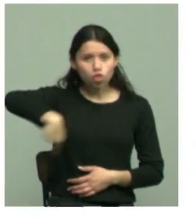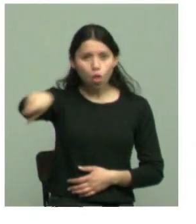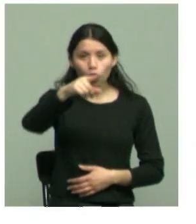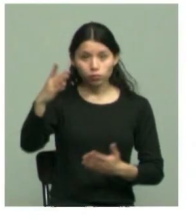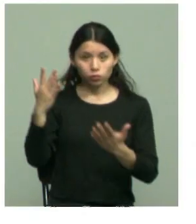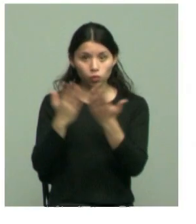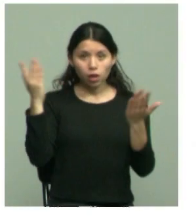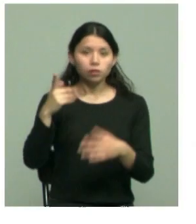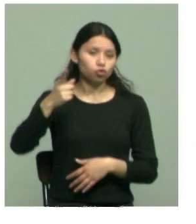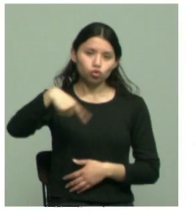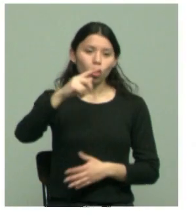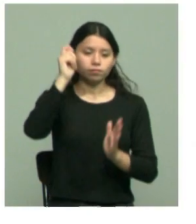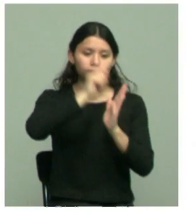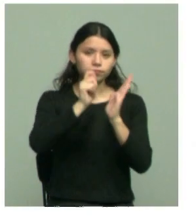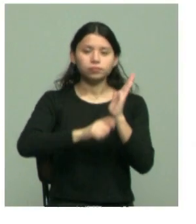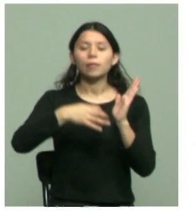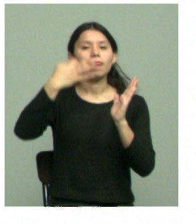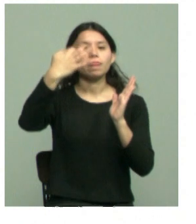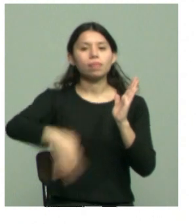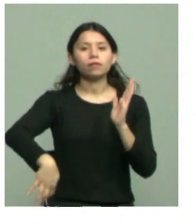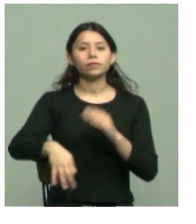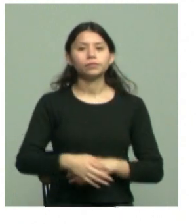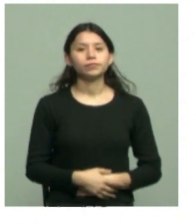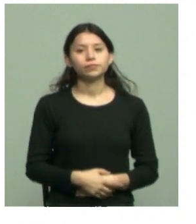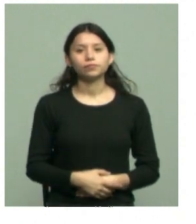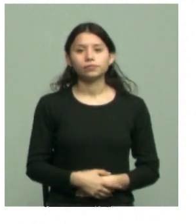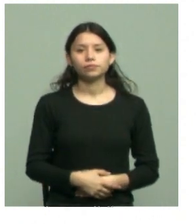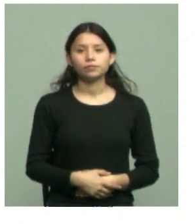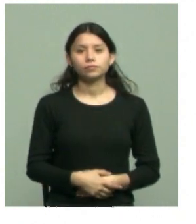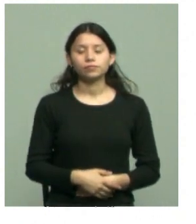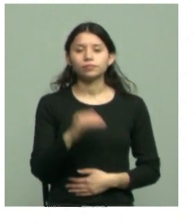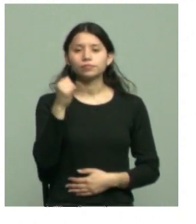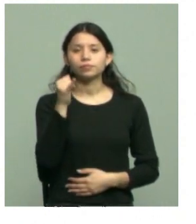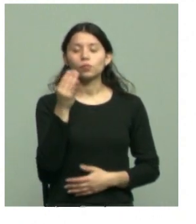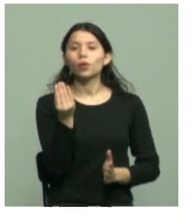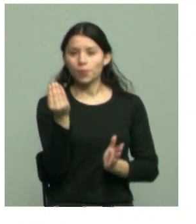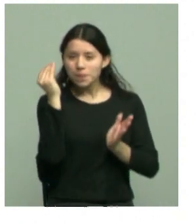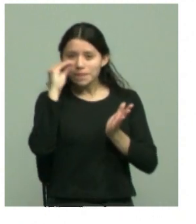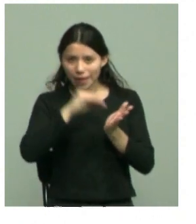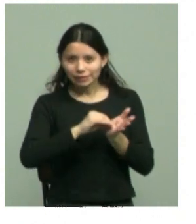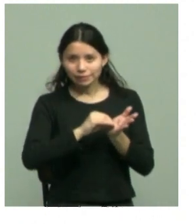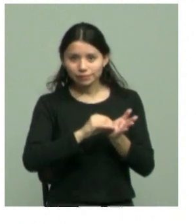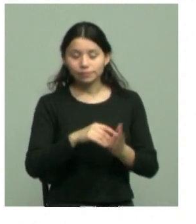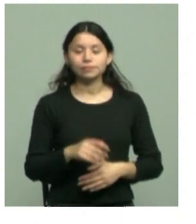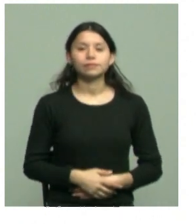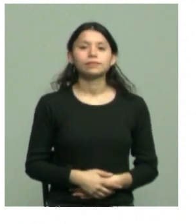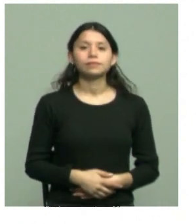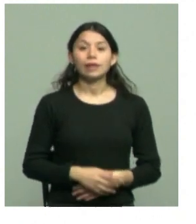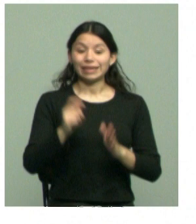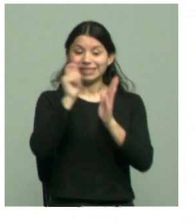que lo realicen a través de la inscripción anual. Bien, un dato más para tener en cuenta. Va a ser el censo es